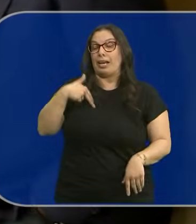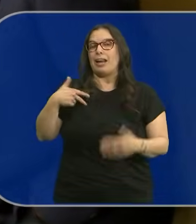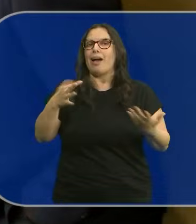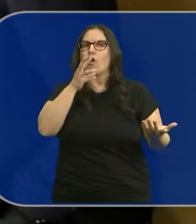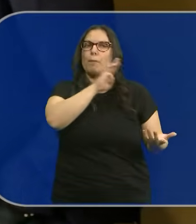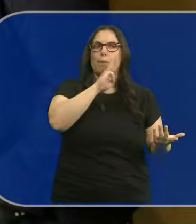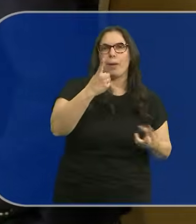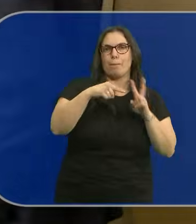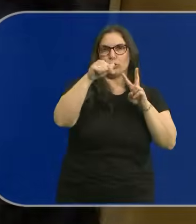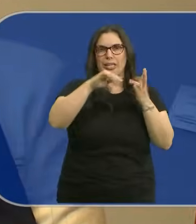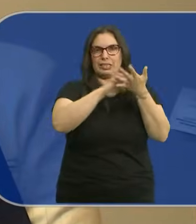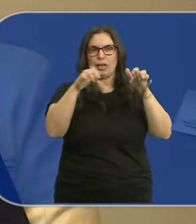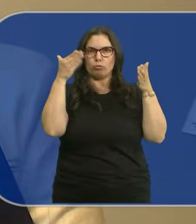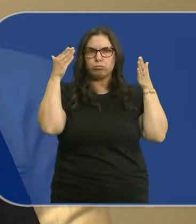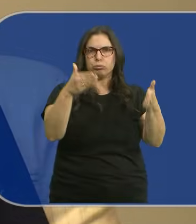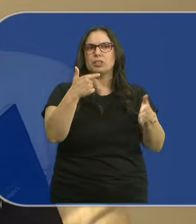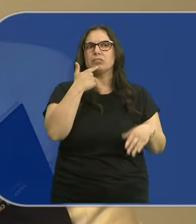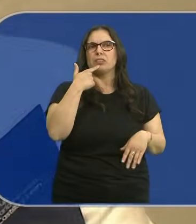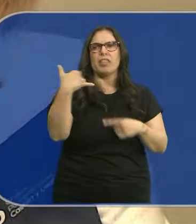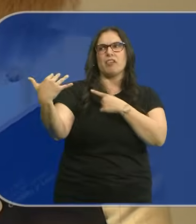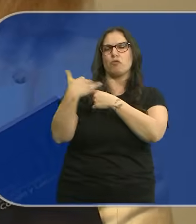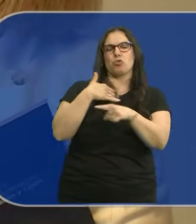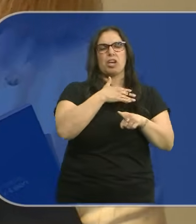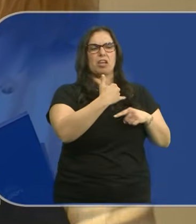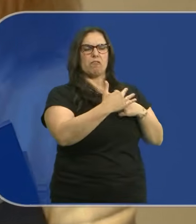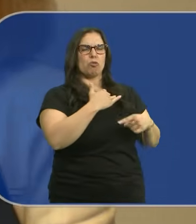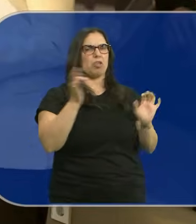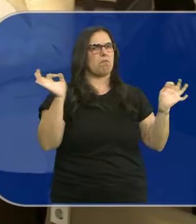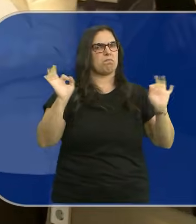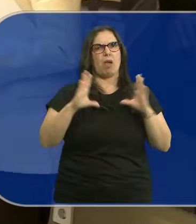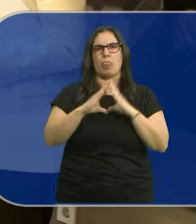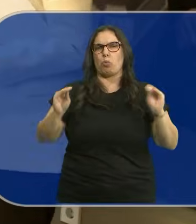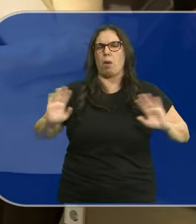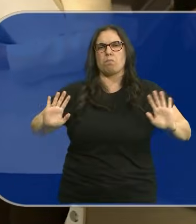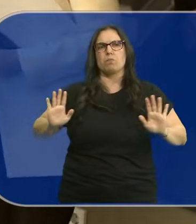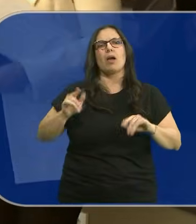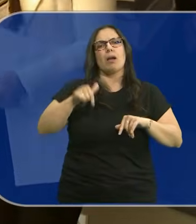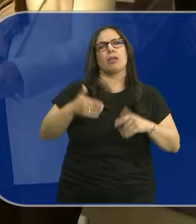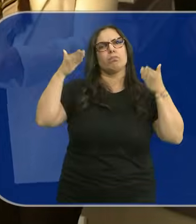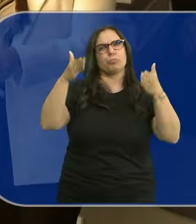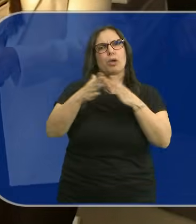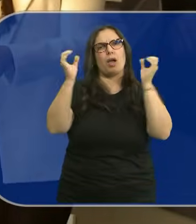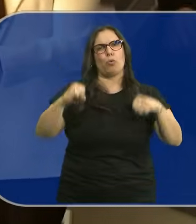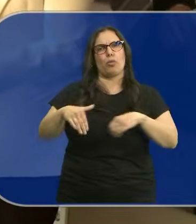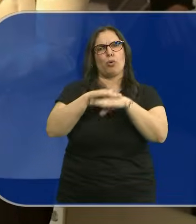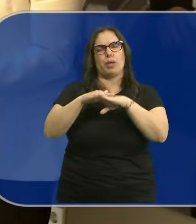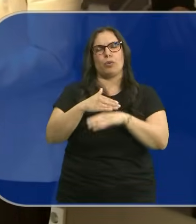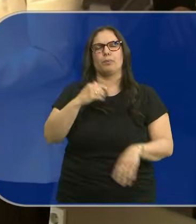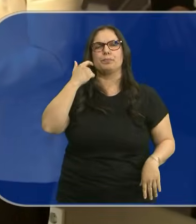PP como Vox en Castilla y León han afirmado no verse influenciados por lo que ocurre en Andalucía para cerrar un acuerdo de